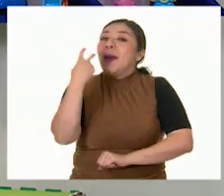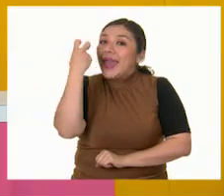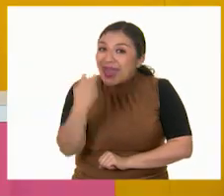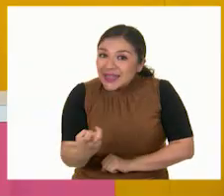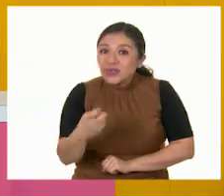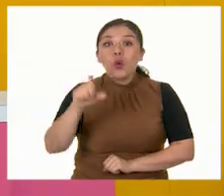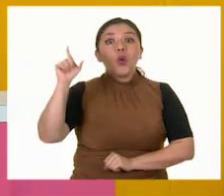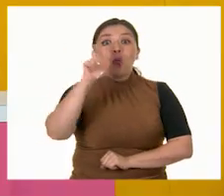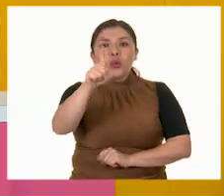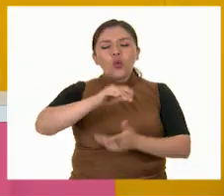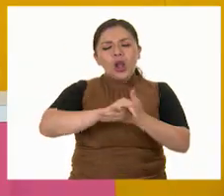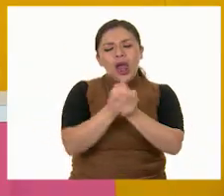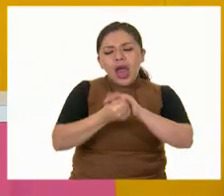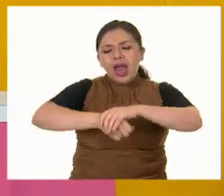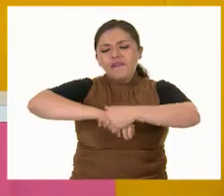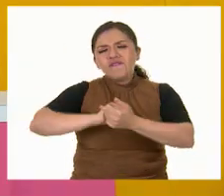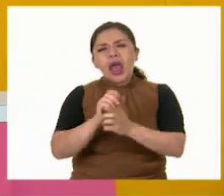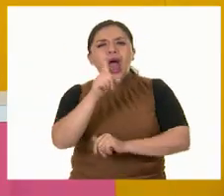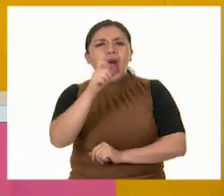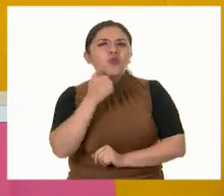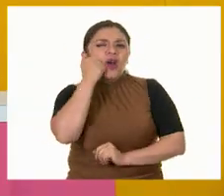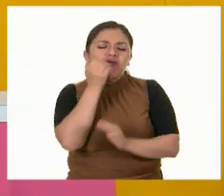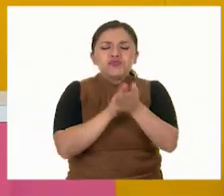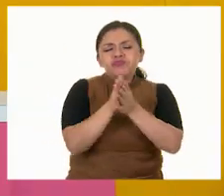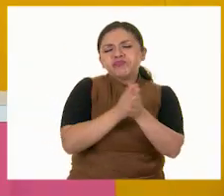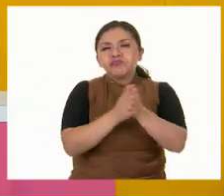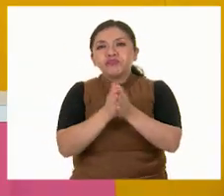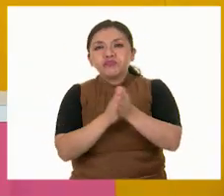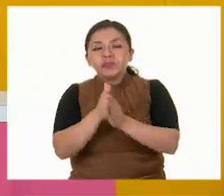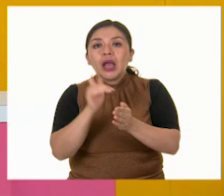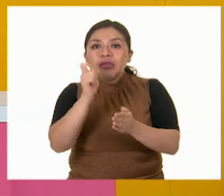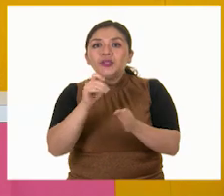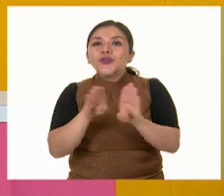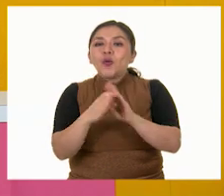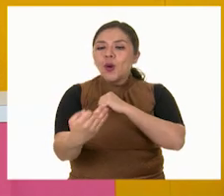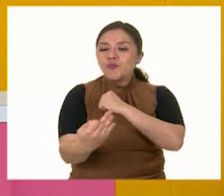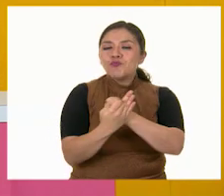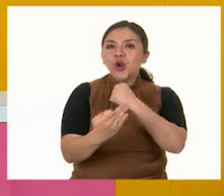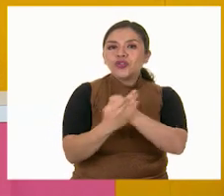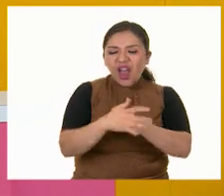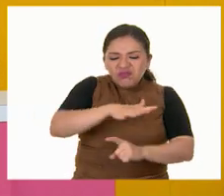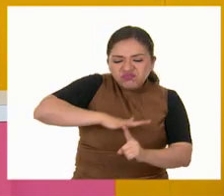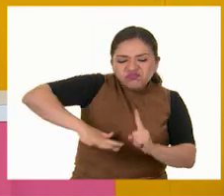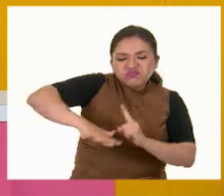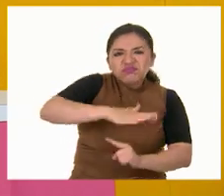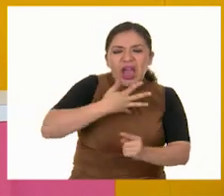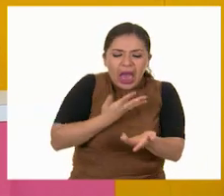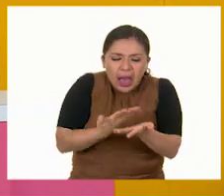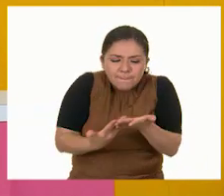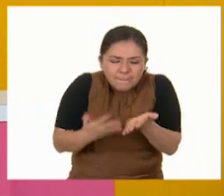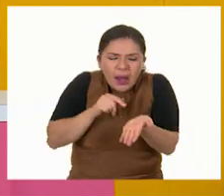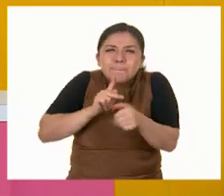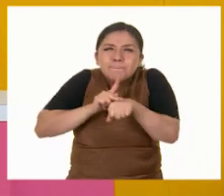cuando lavas tus manos con agua y jabón, rodeas a los gérmenes que hay en tu piel y